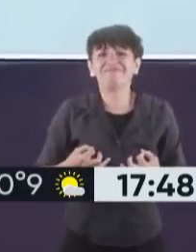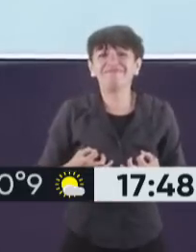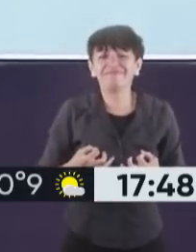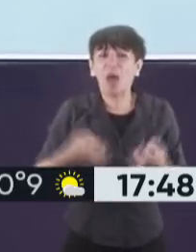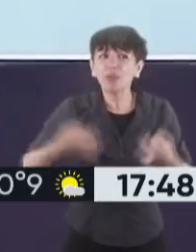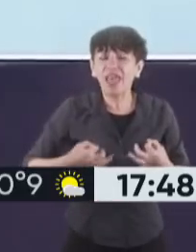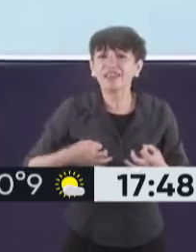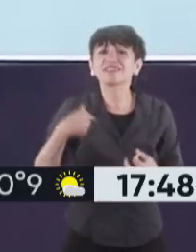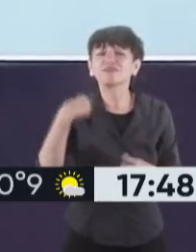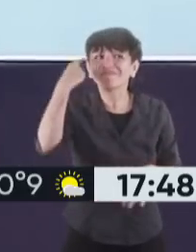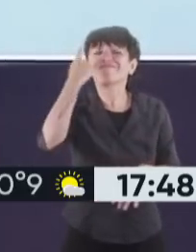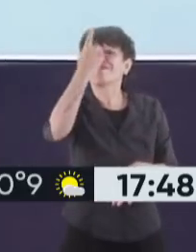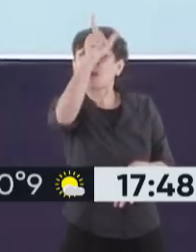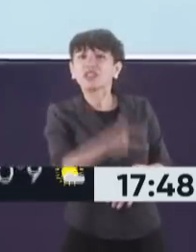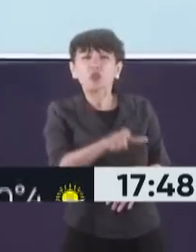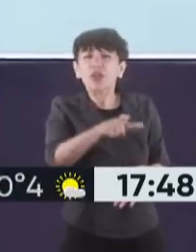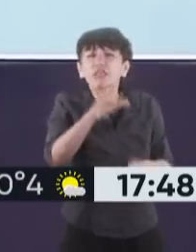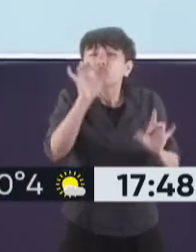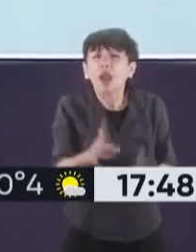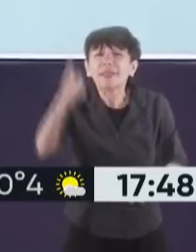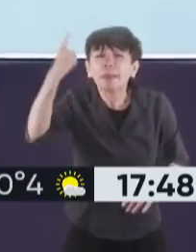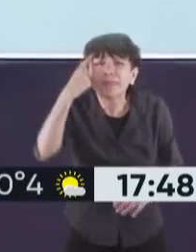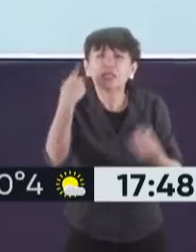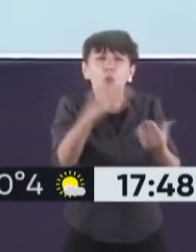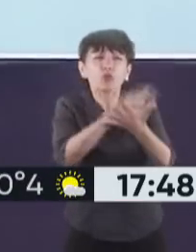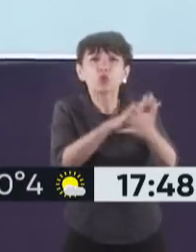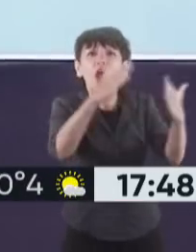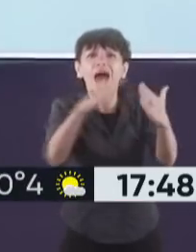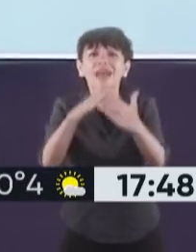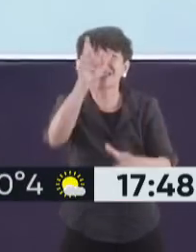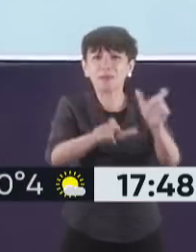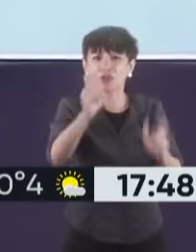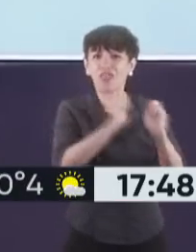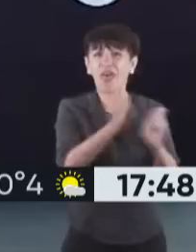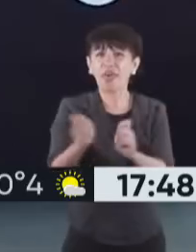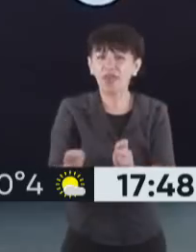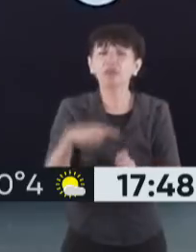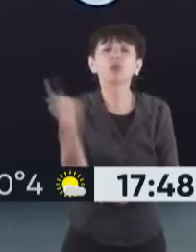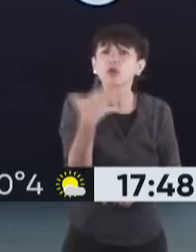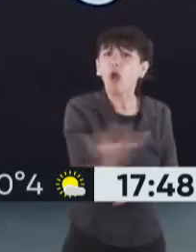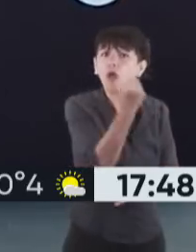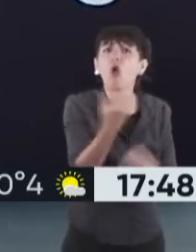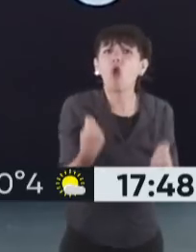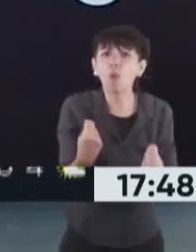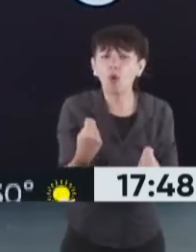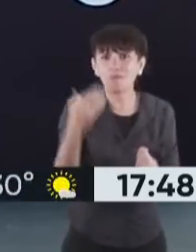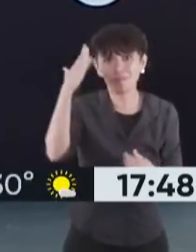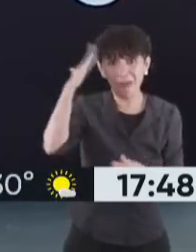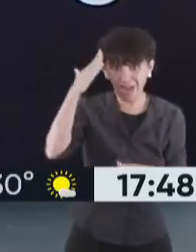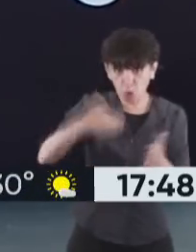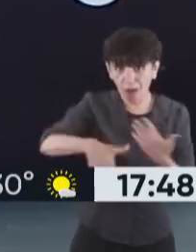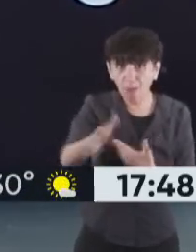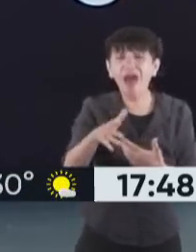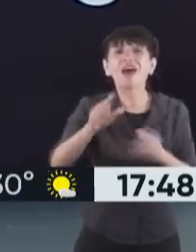pensara en las casas de la gente. Y que lo hemos podido lograr. Vamos a haber entregado en marzo 100.000